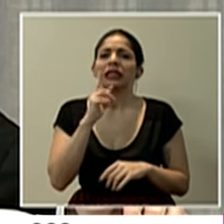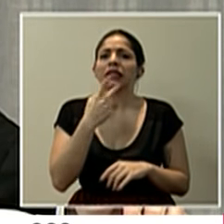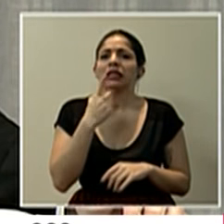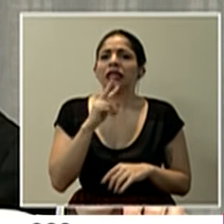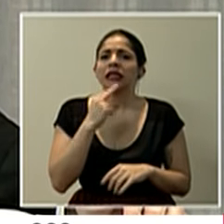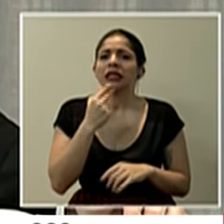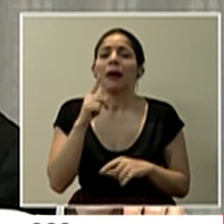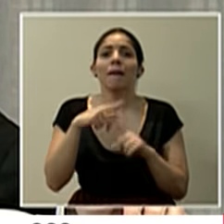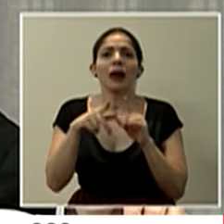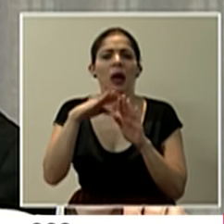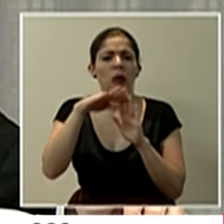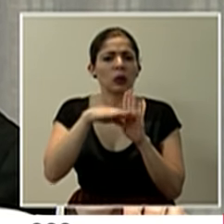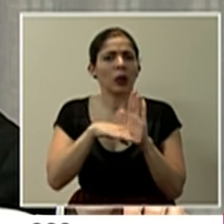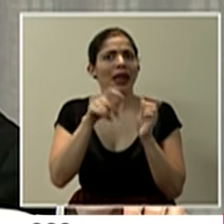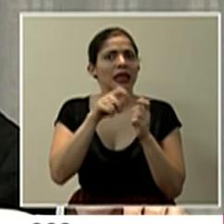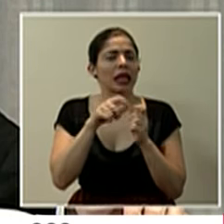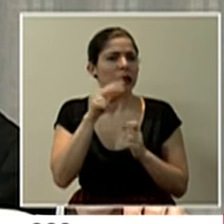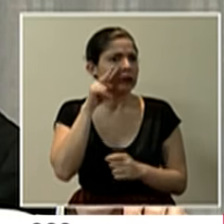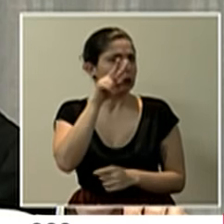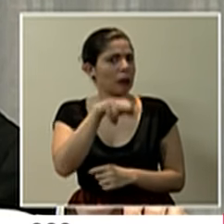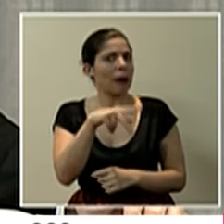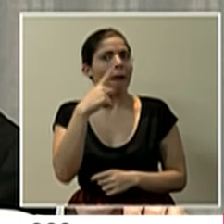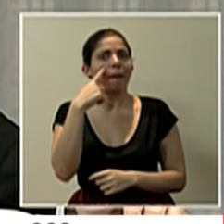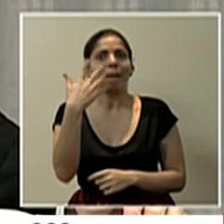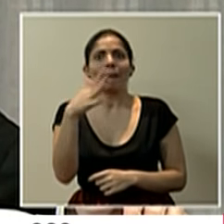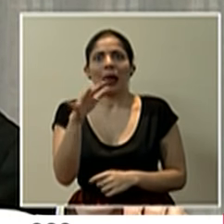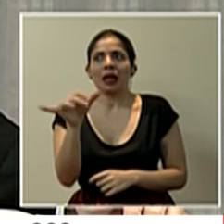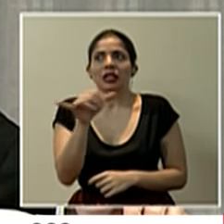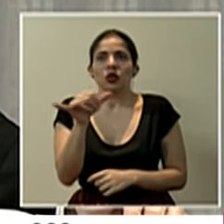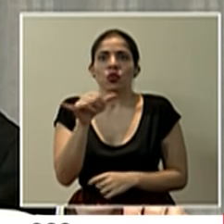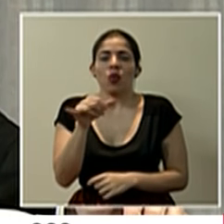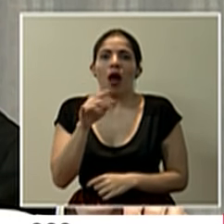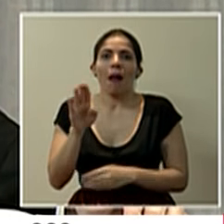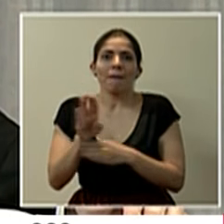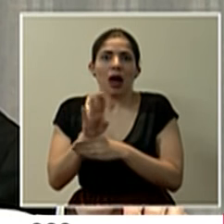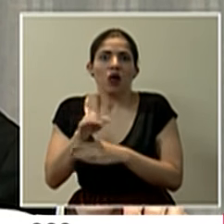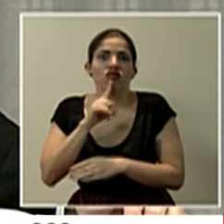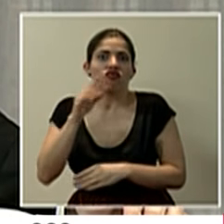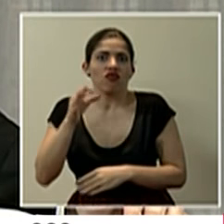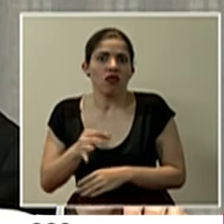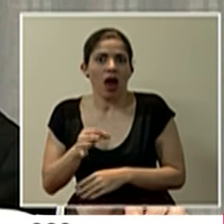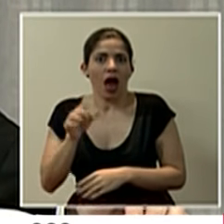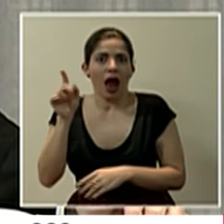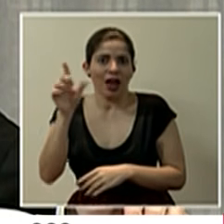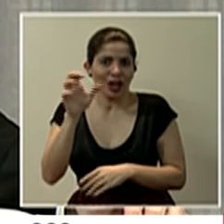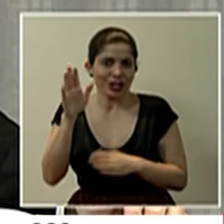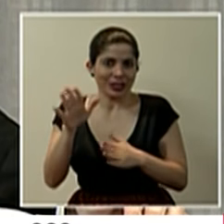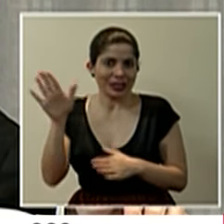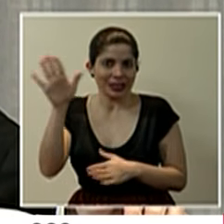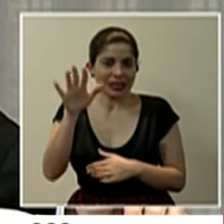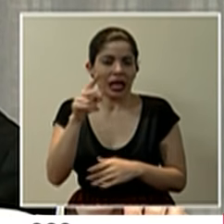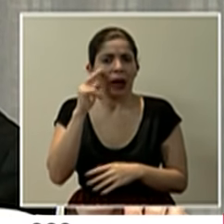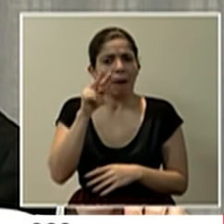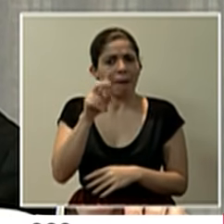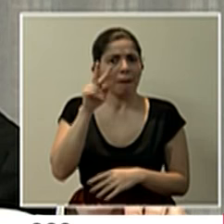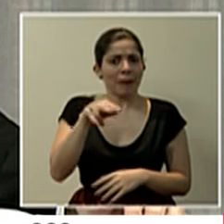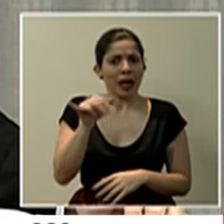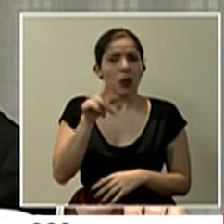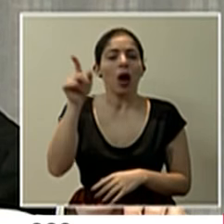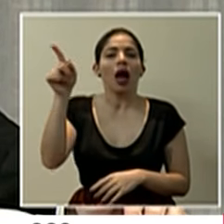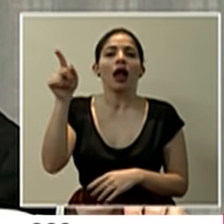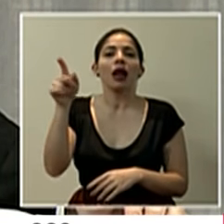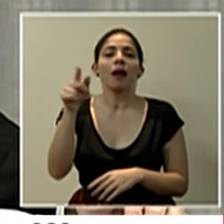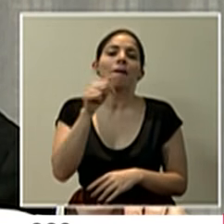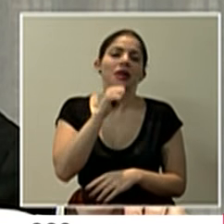bastante detalle, muy parecidos a las instituciones bancarias públicas costarricenses, también para obtener,